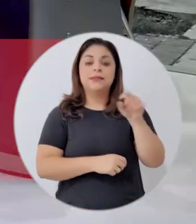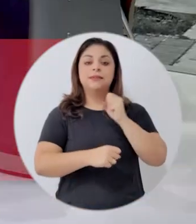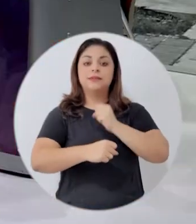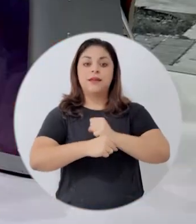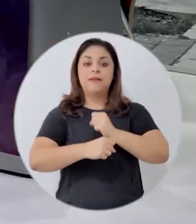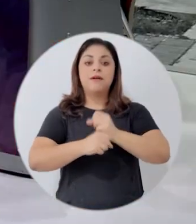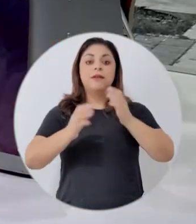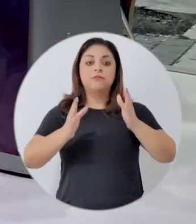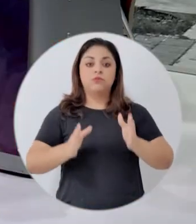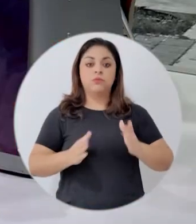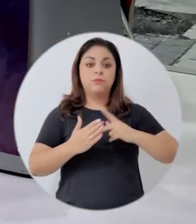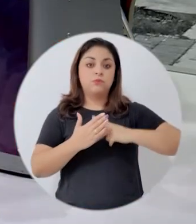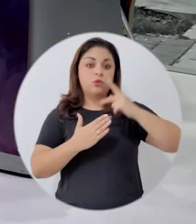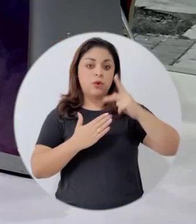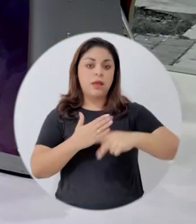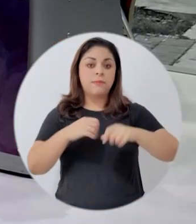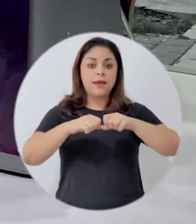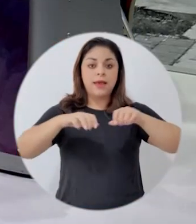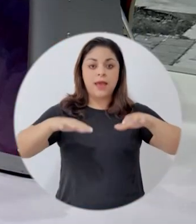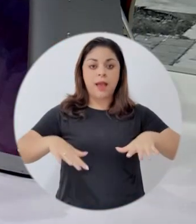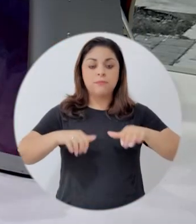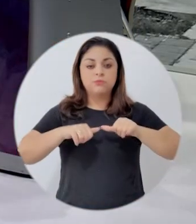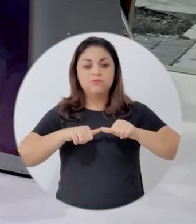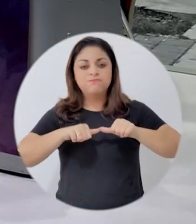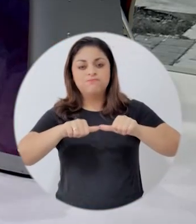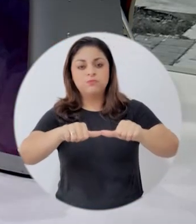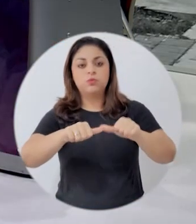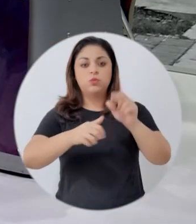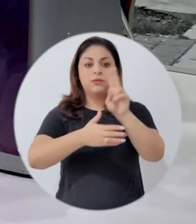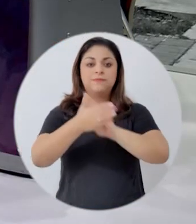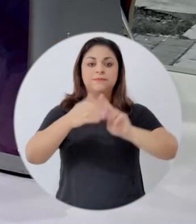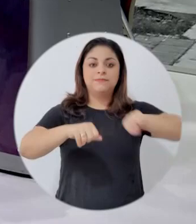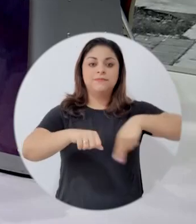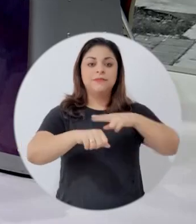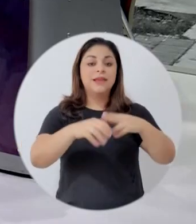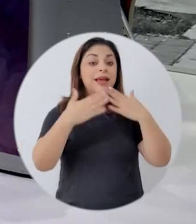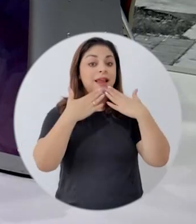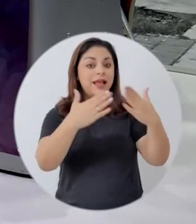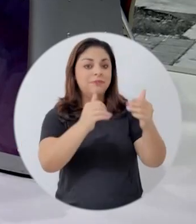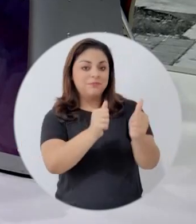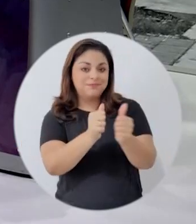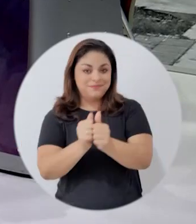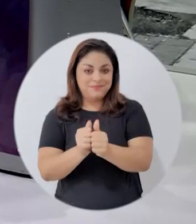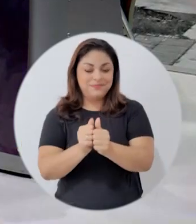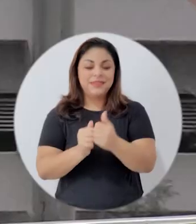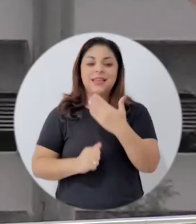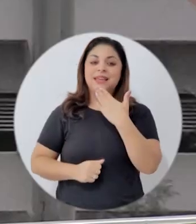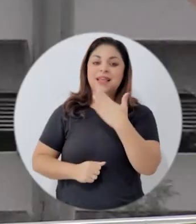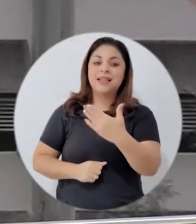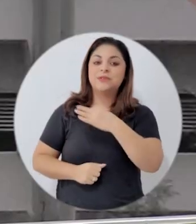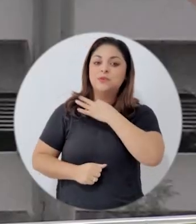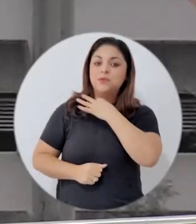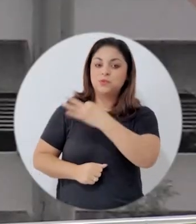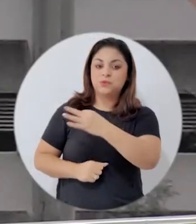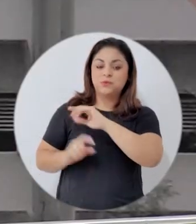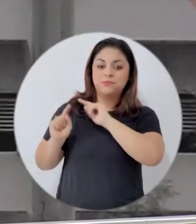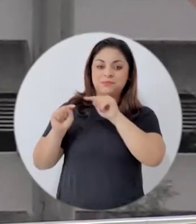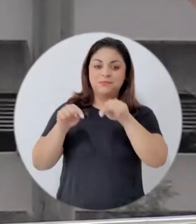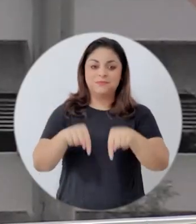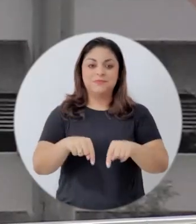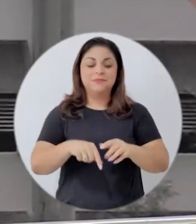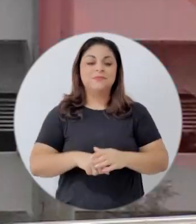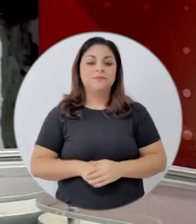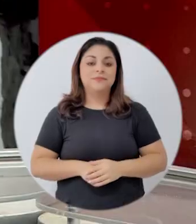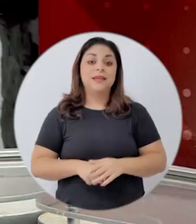quien es funcionaria del programa Campus Sostenible de la Universidad Nacional. Gracias, Susana, por estar con nosotros. Muchas gracias, Maribel, un gusto estar